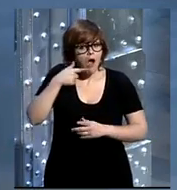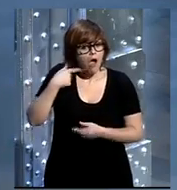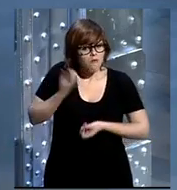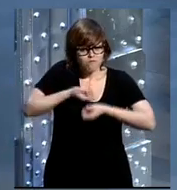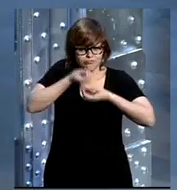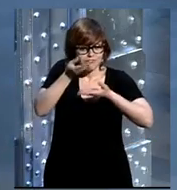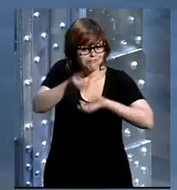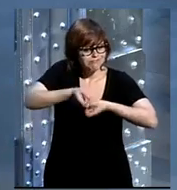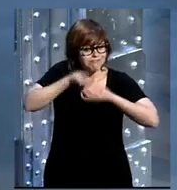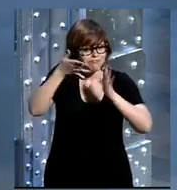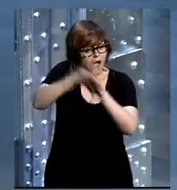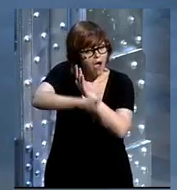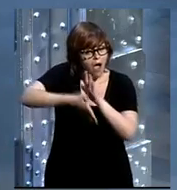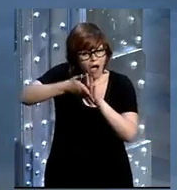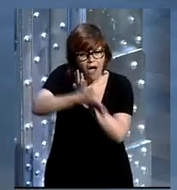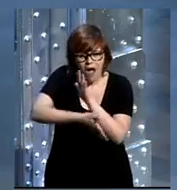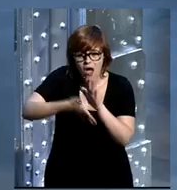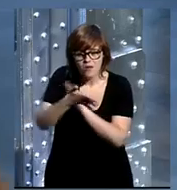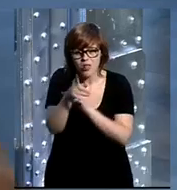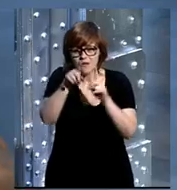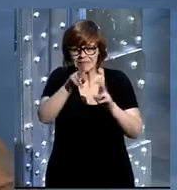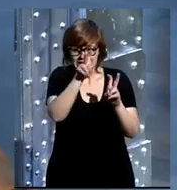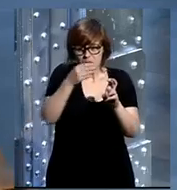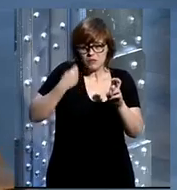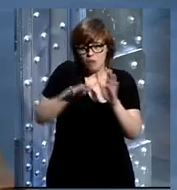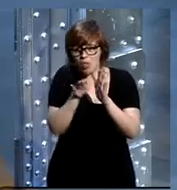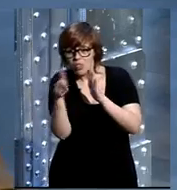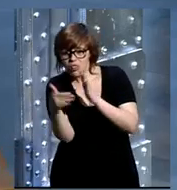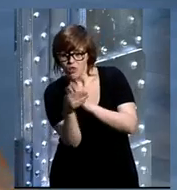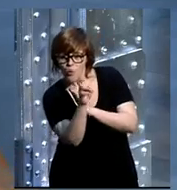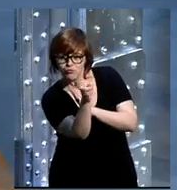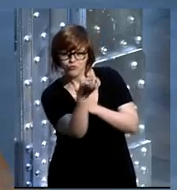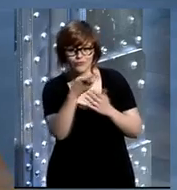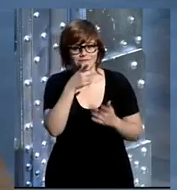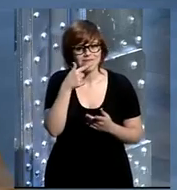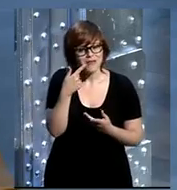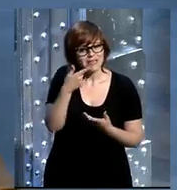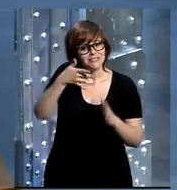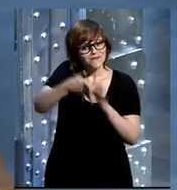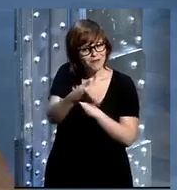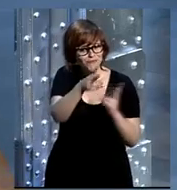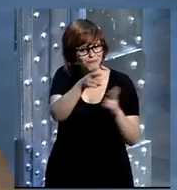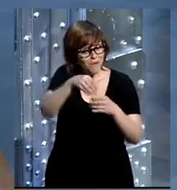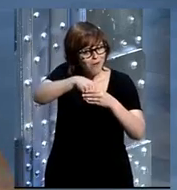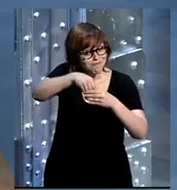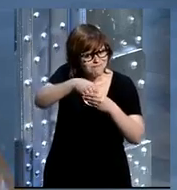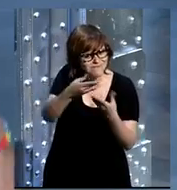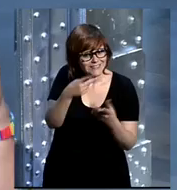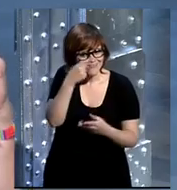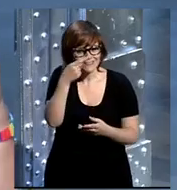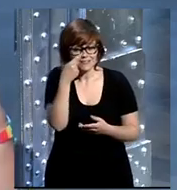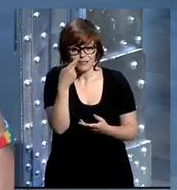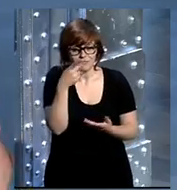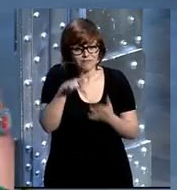tiene muchas derivadas que lo hacen extraordinariamente jugoso, interesante, y que están en el día a